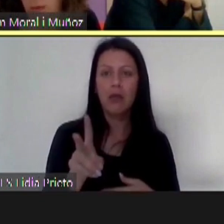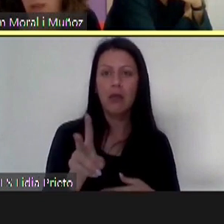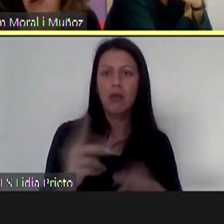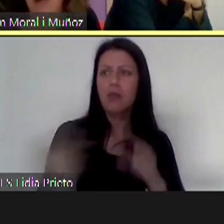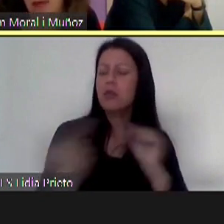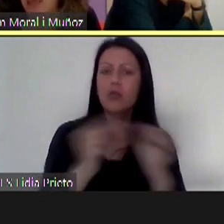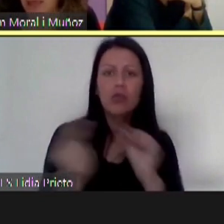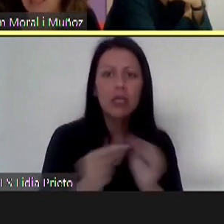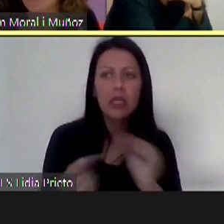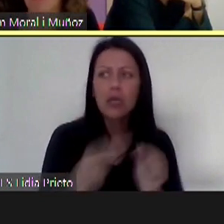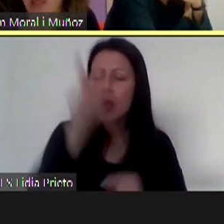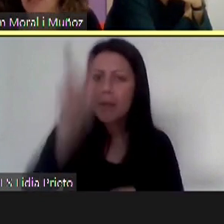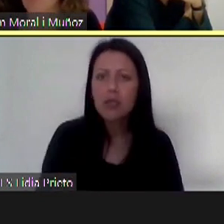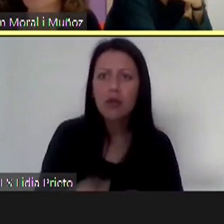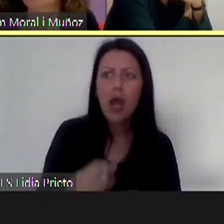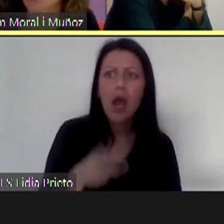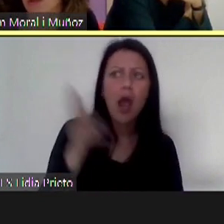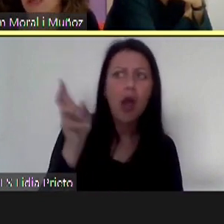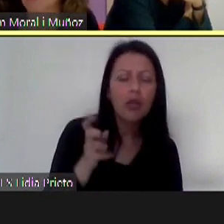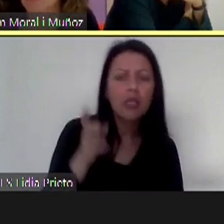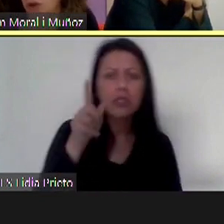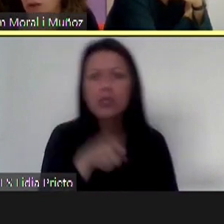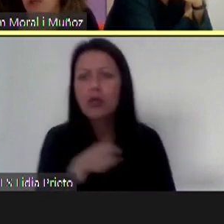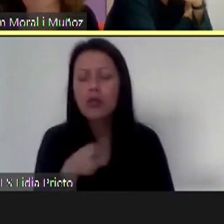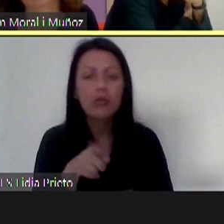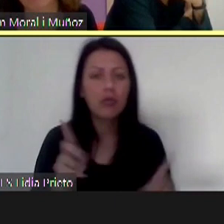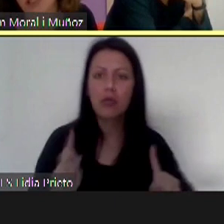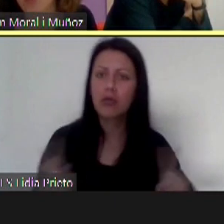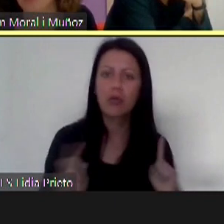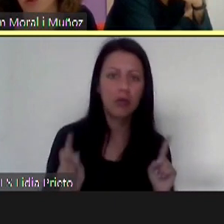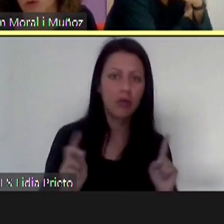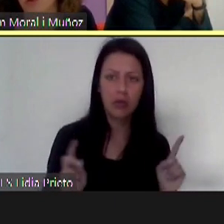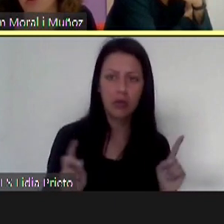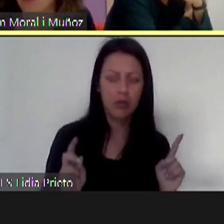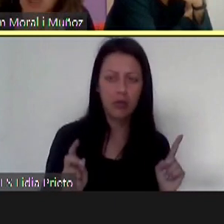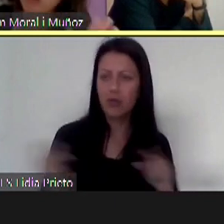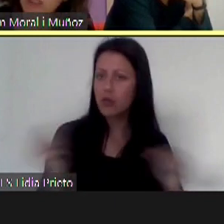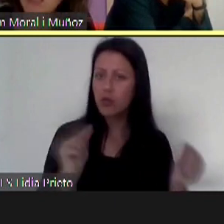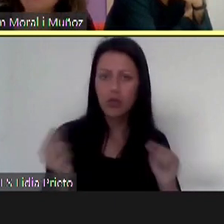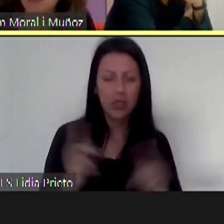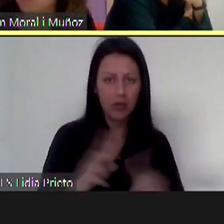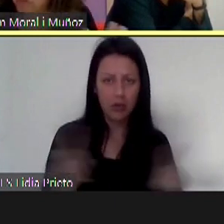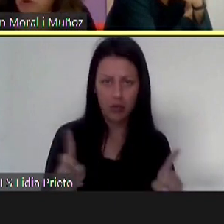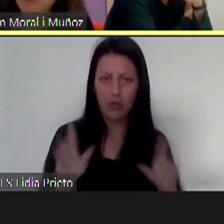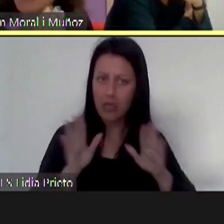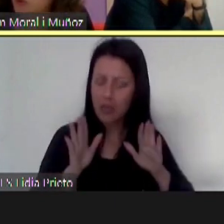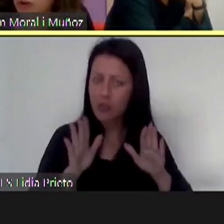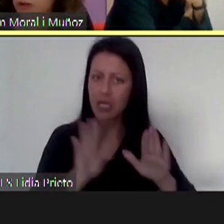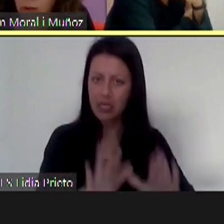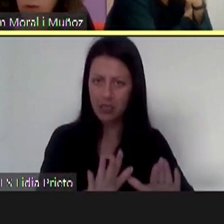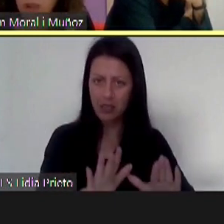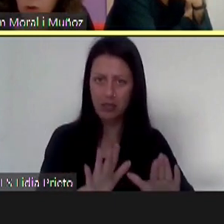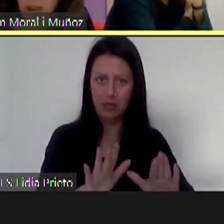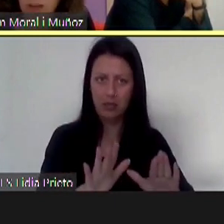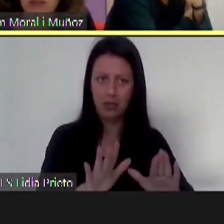que oye. A ver, evidentemente no vamos a hacer como si nosotros también lo oyésemos, pero no le discutimos. Dejamos ahí, no